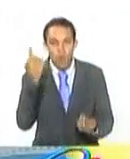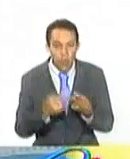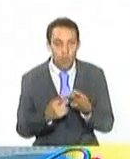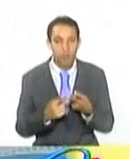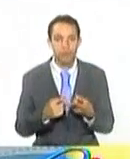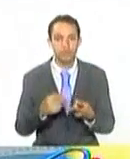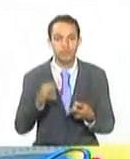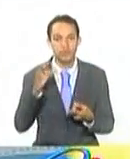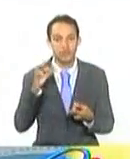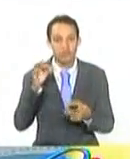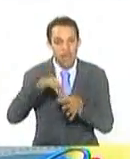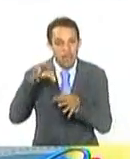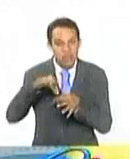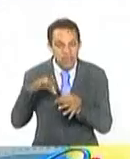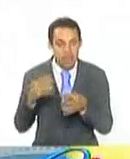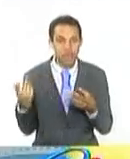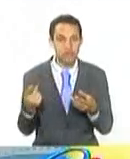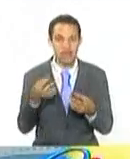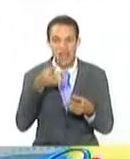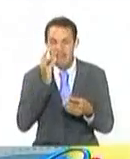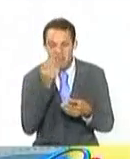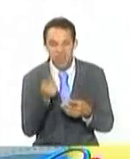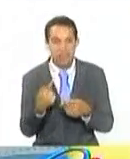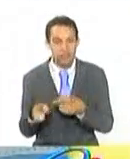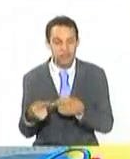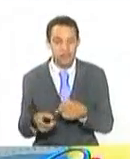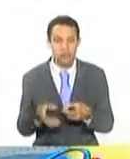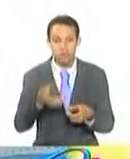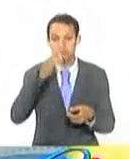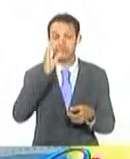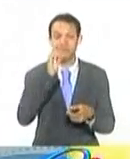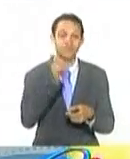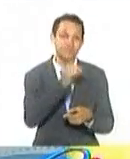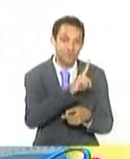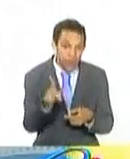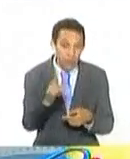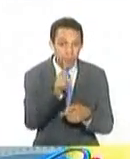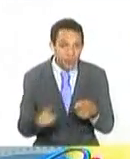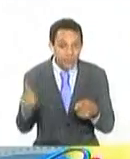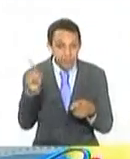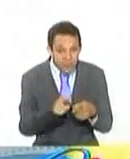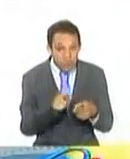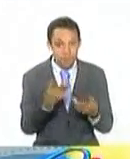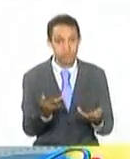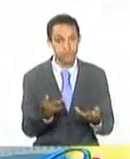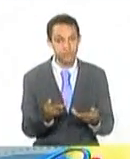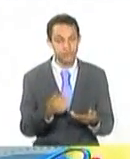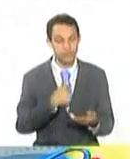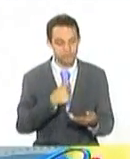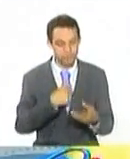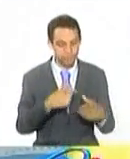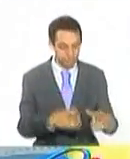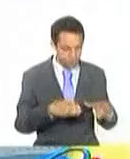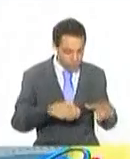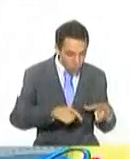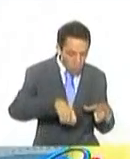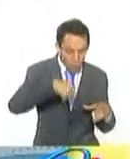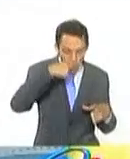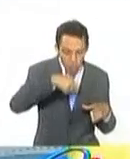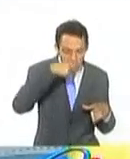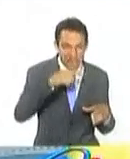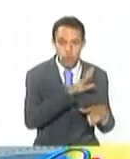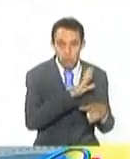té para ayudar a bajar el alimento un error terrible es más uno no debería consumir líquidos con el